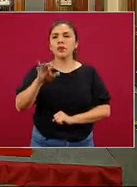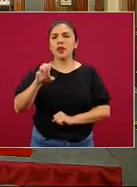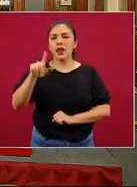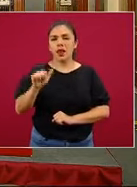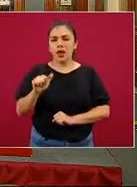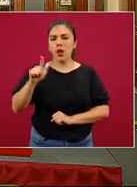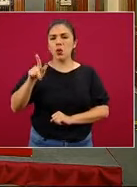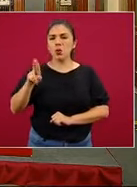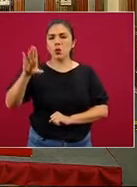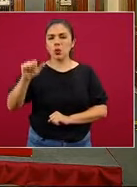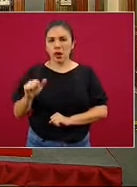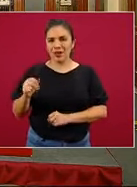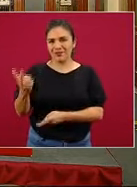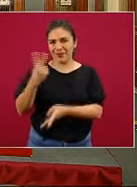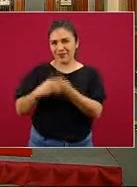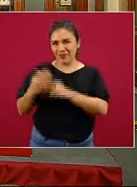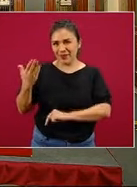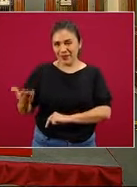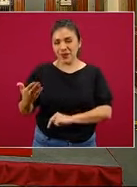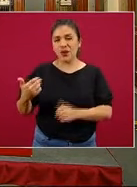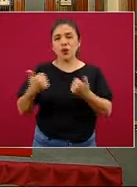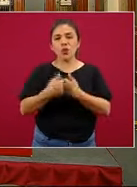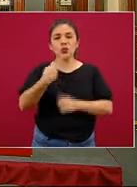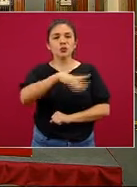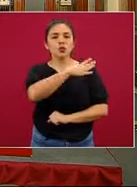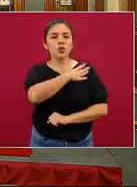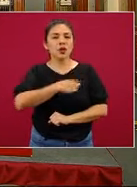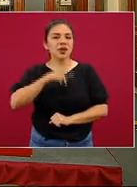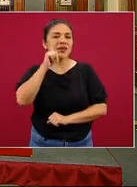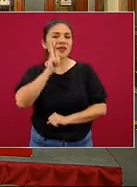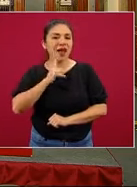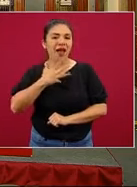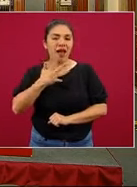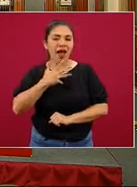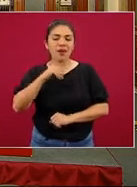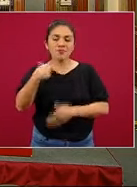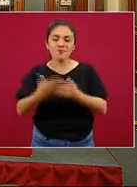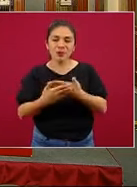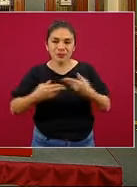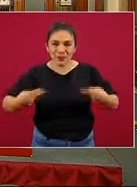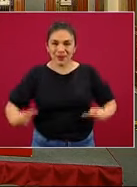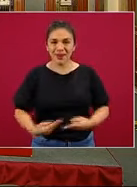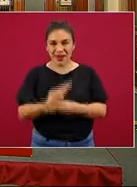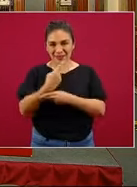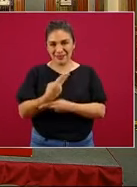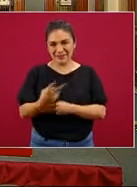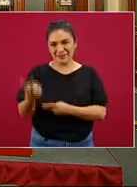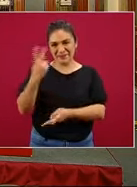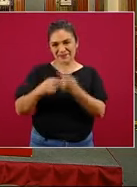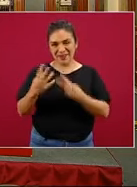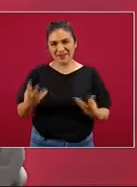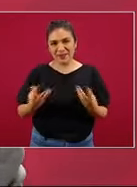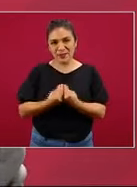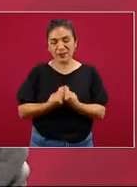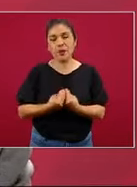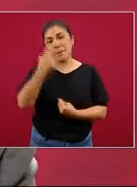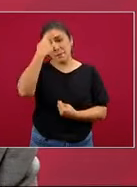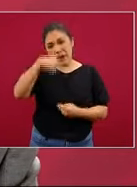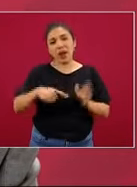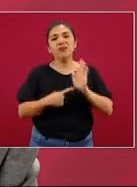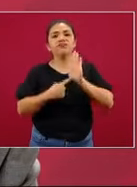aquí presente, y con su hija que está por nacer, le acompaña,